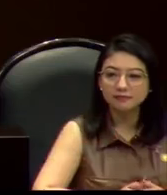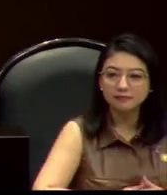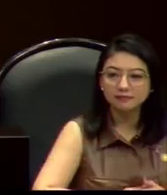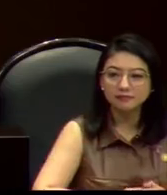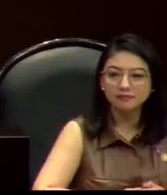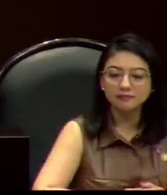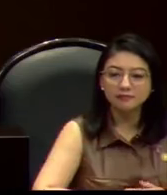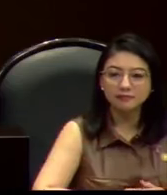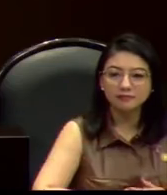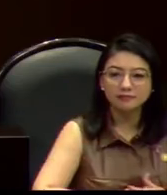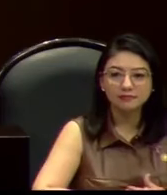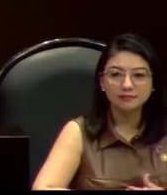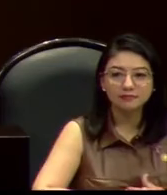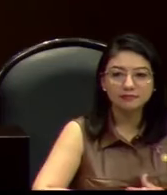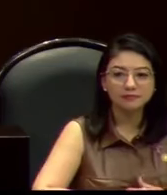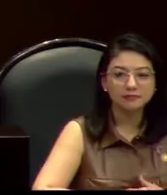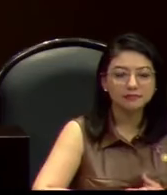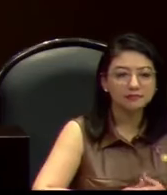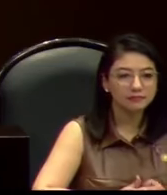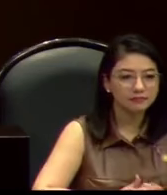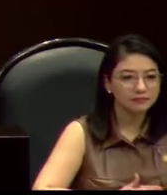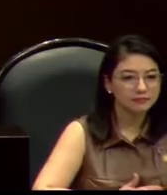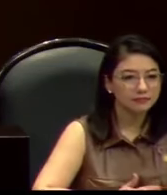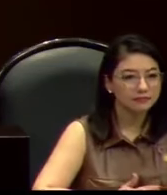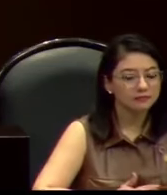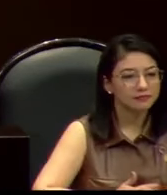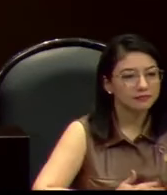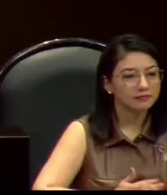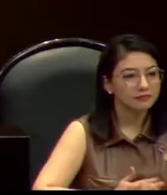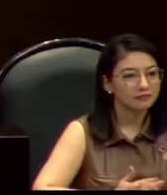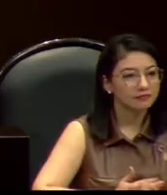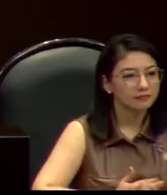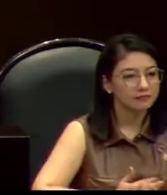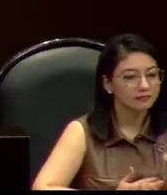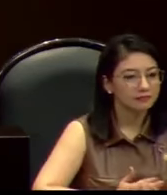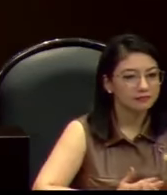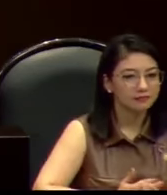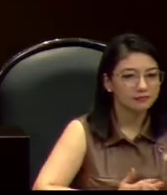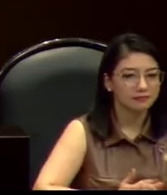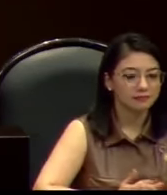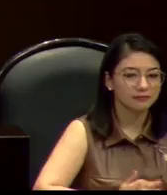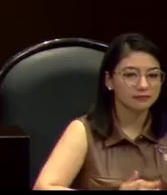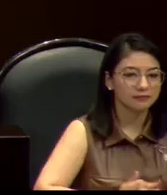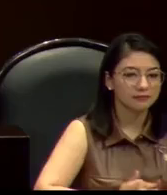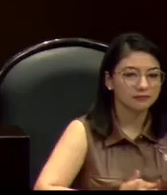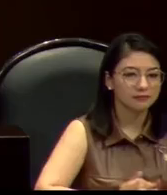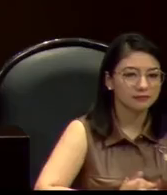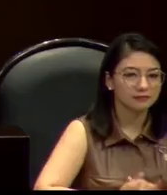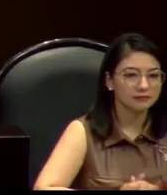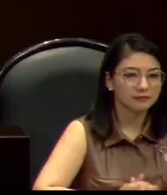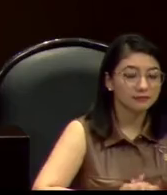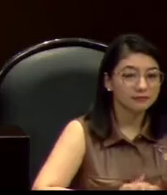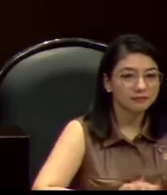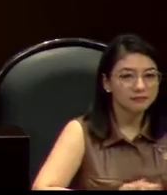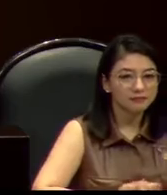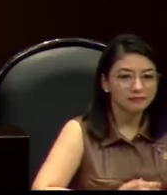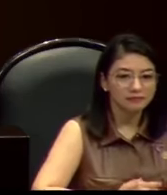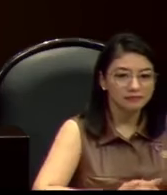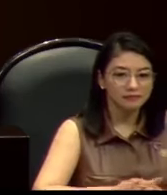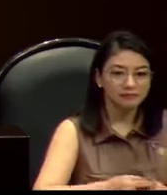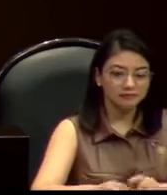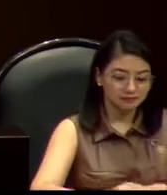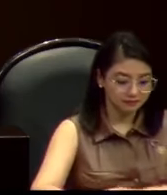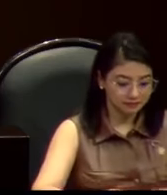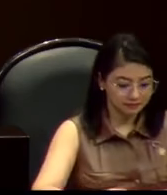que imprimieron desde la semana pasada, las reuniones de último minuto en la Jucopo, las reuniones fast track de las